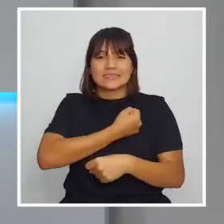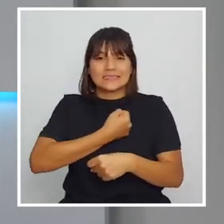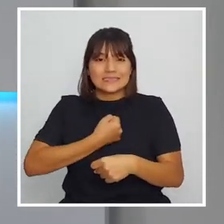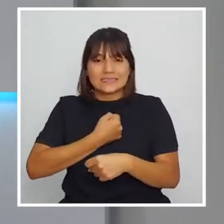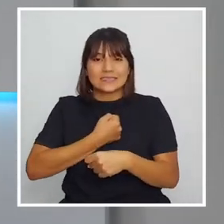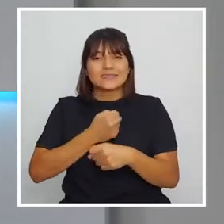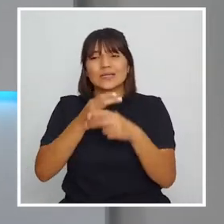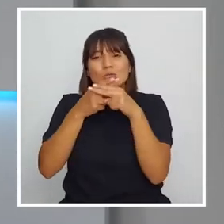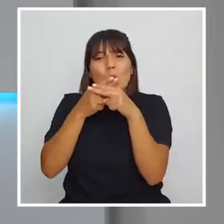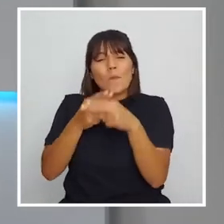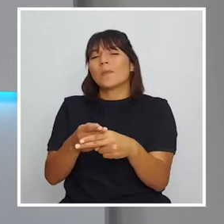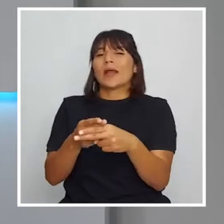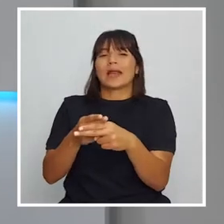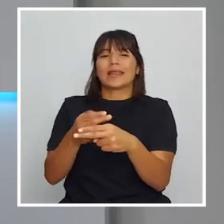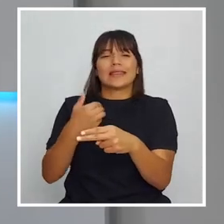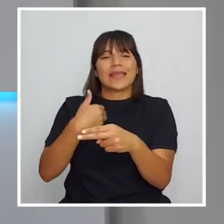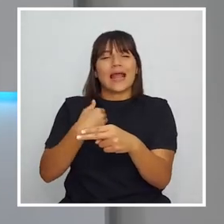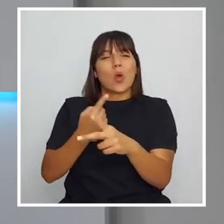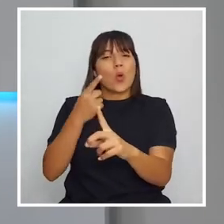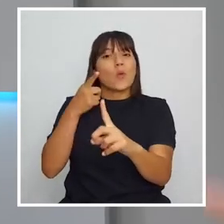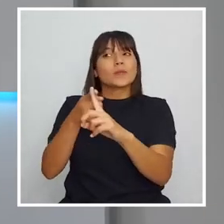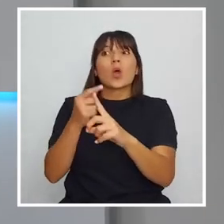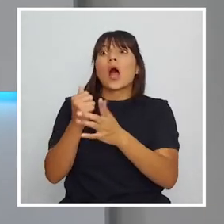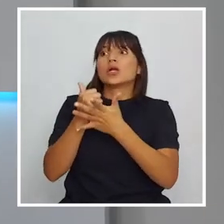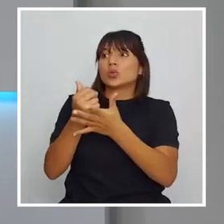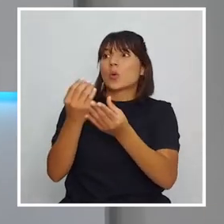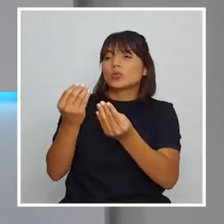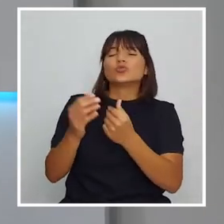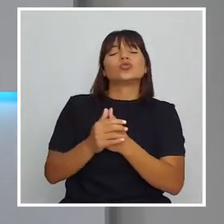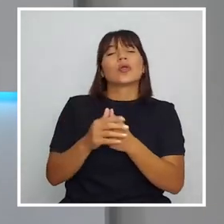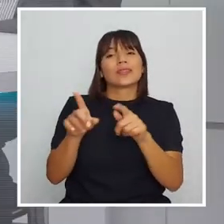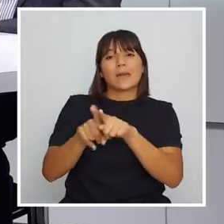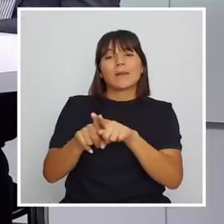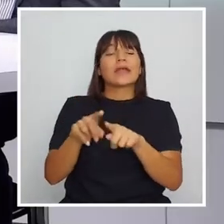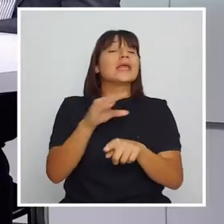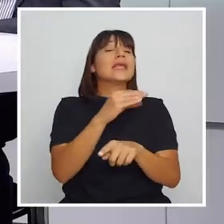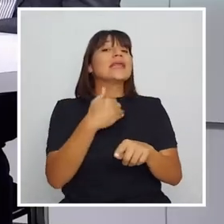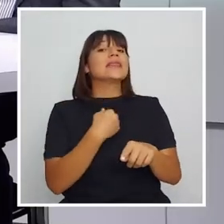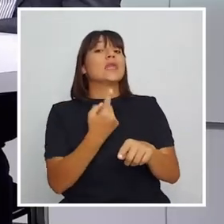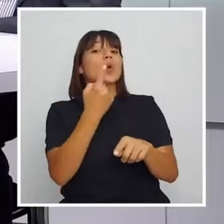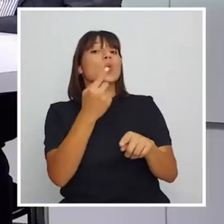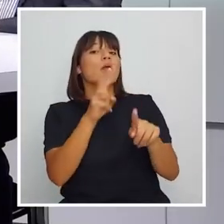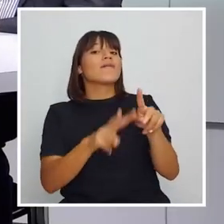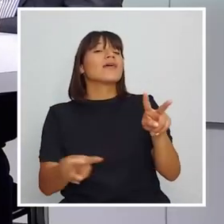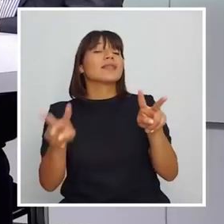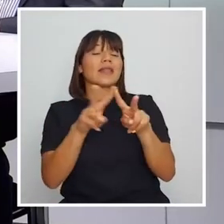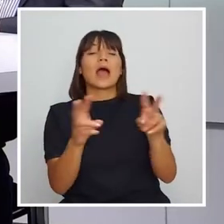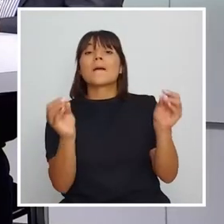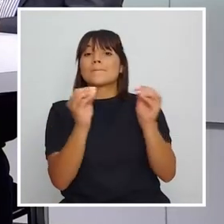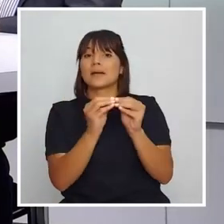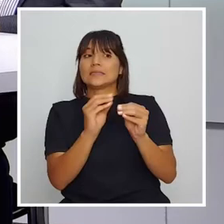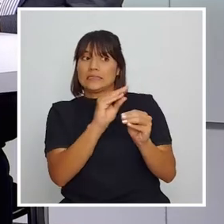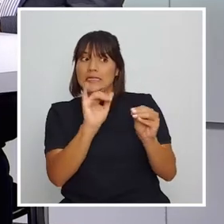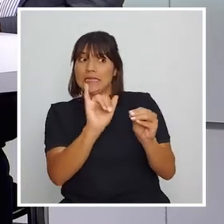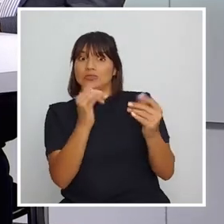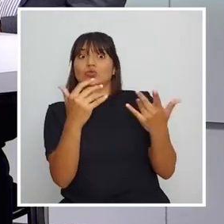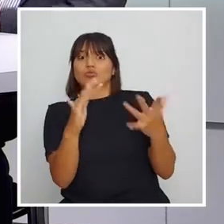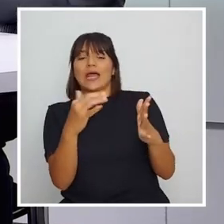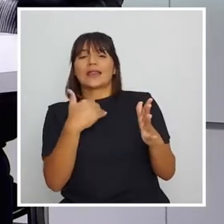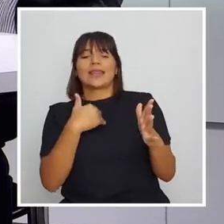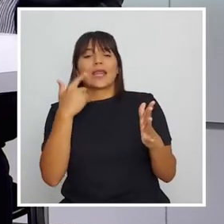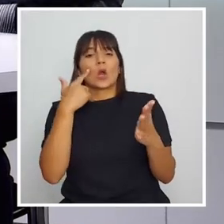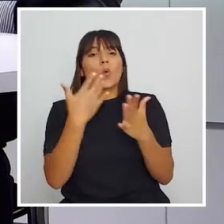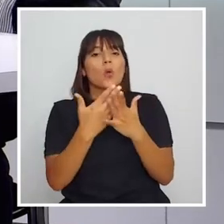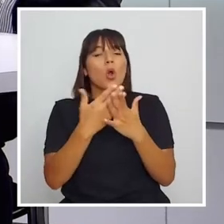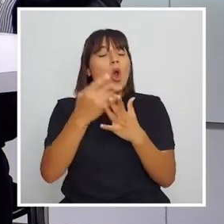ponerle nombre, ¿verdad? Que eso ayudaría a montones también. Y tiene una ventaja adicional, y eso también está demostrado clínicamente, el cerebro